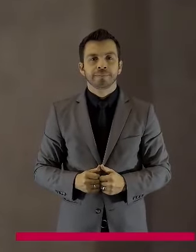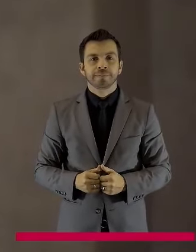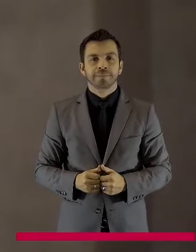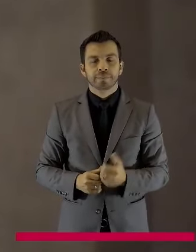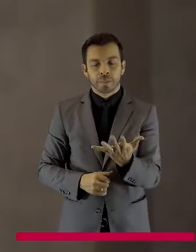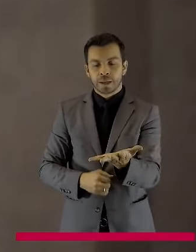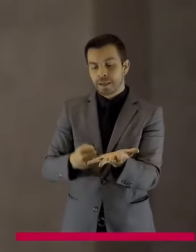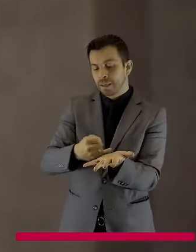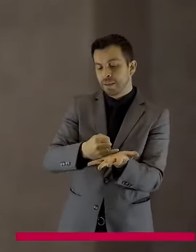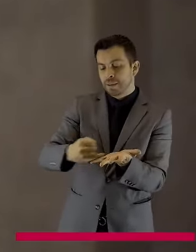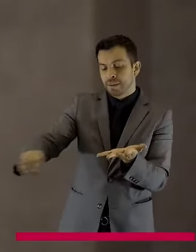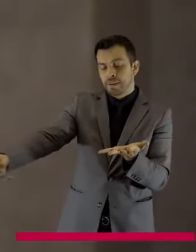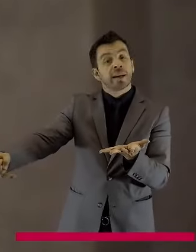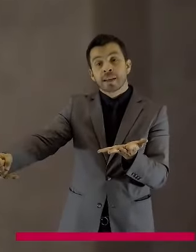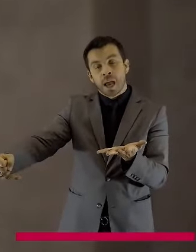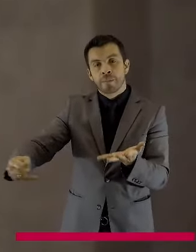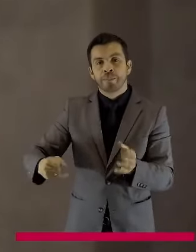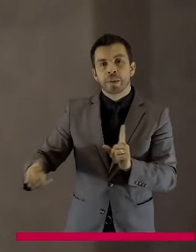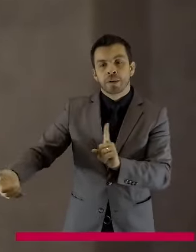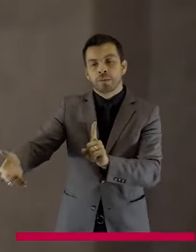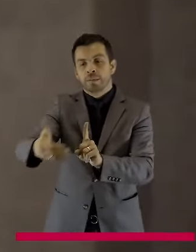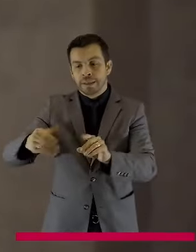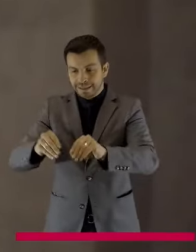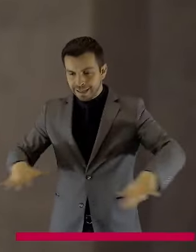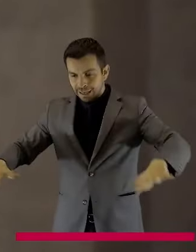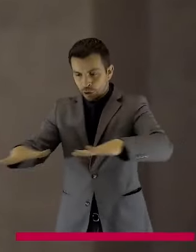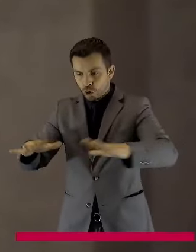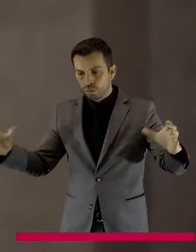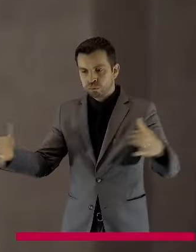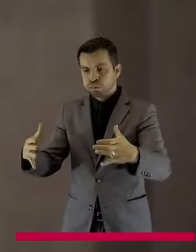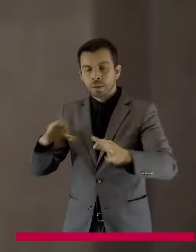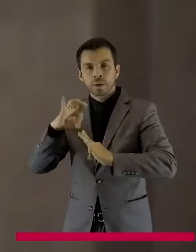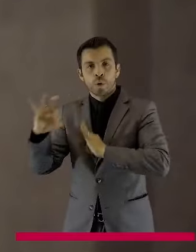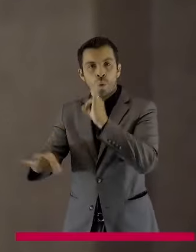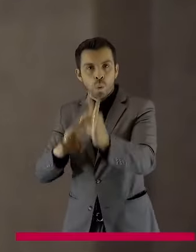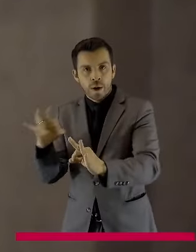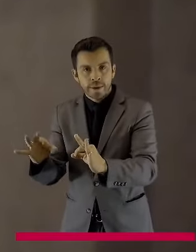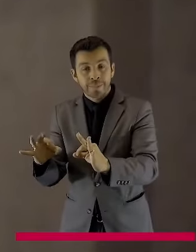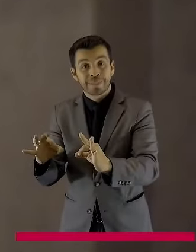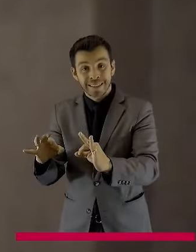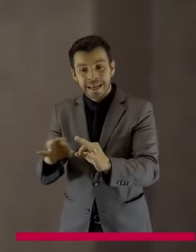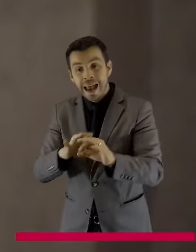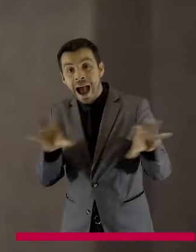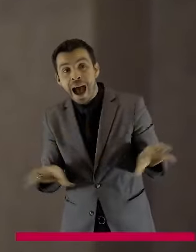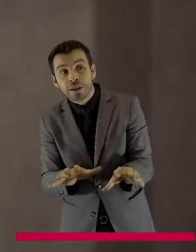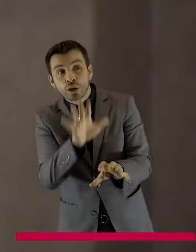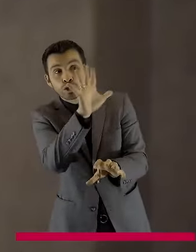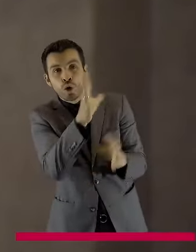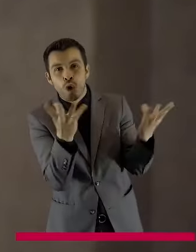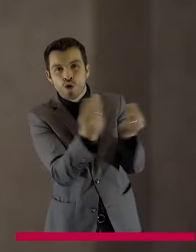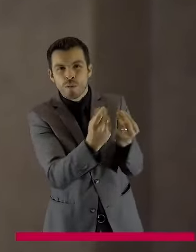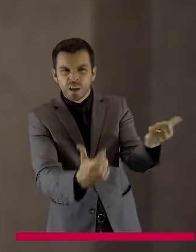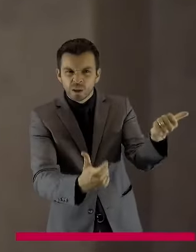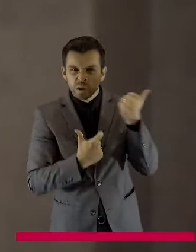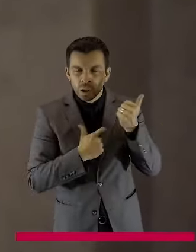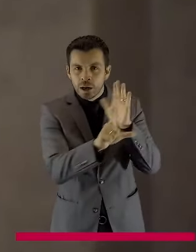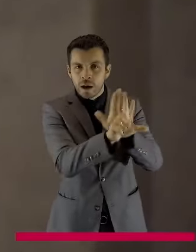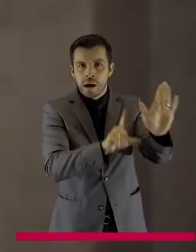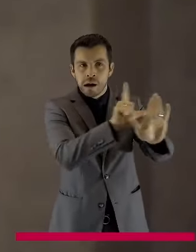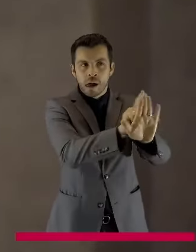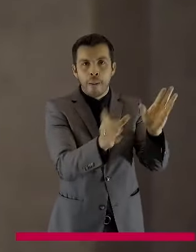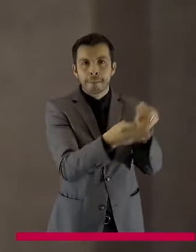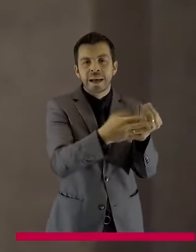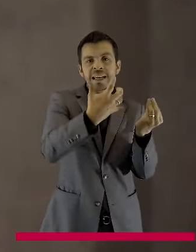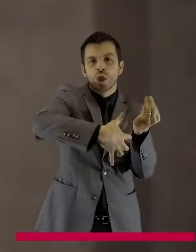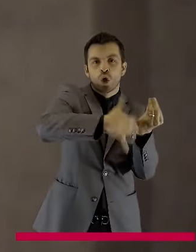La quinta línea, protección del territorio de las acciones de grupos armados e